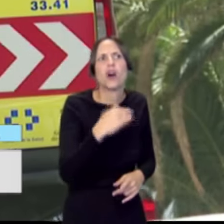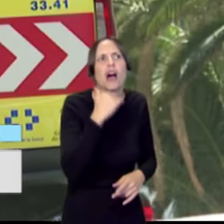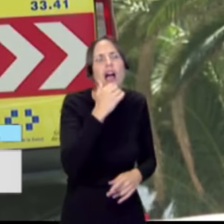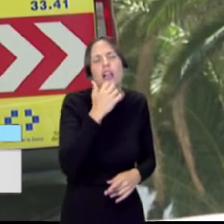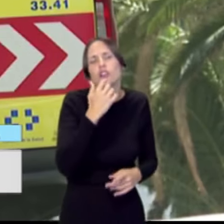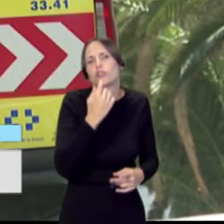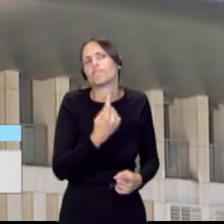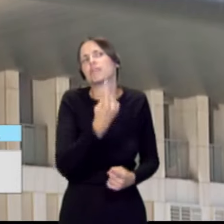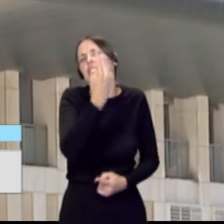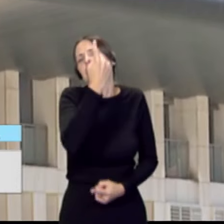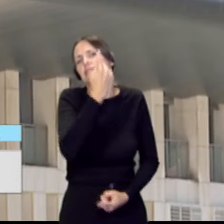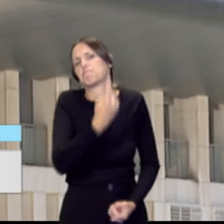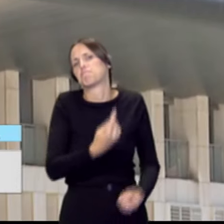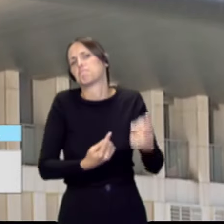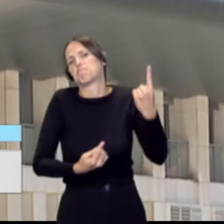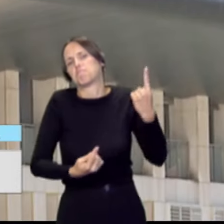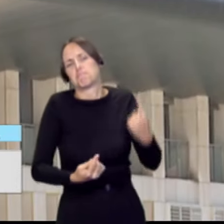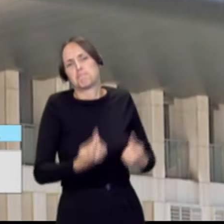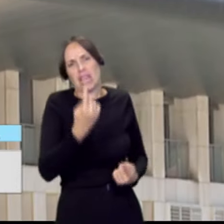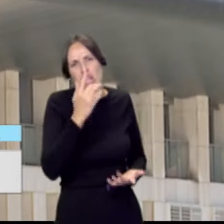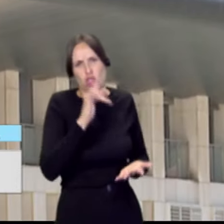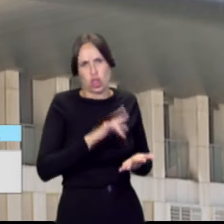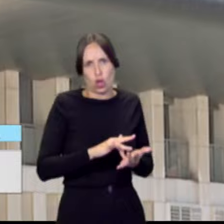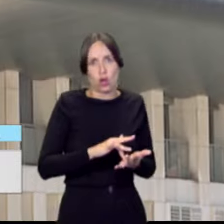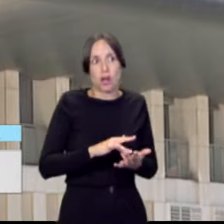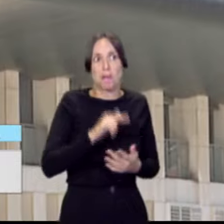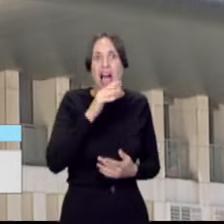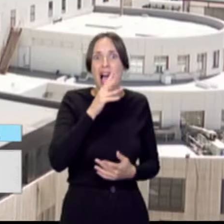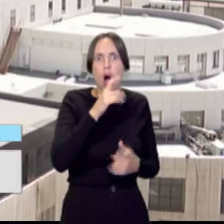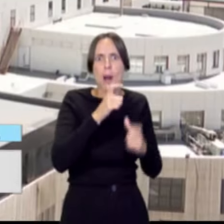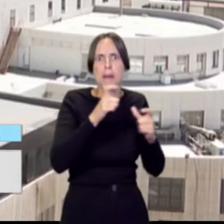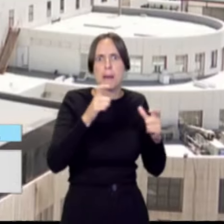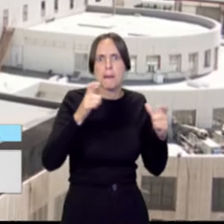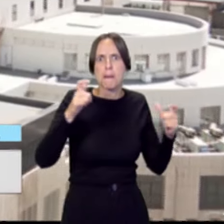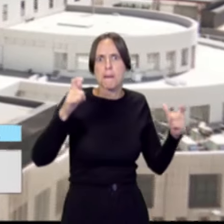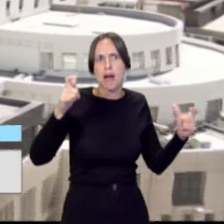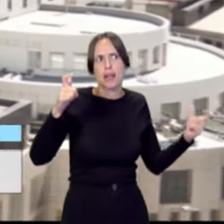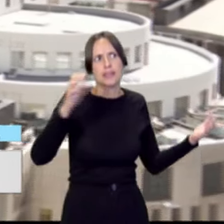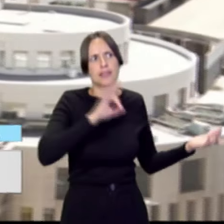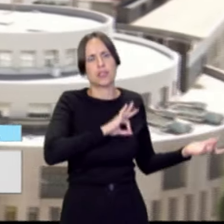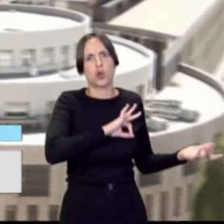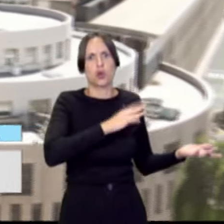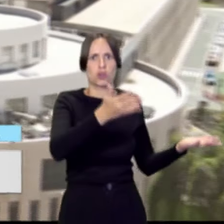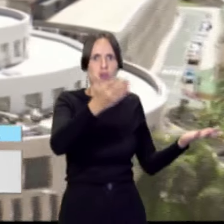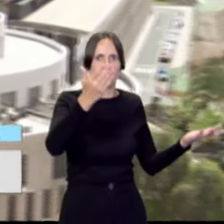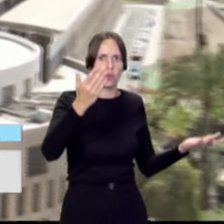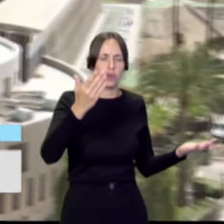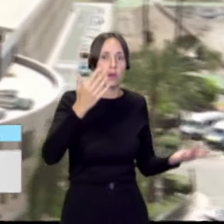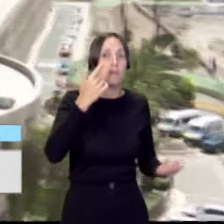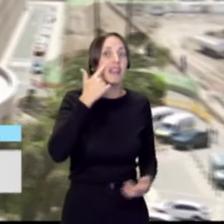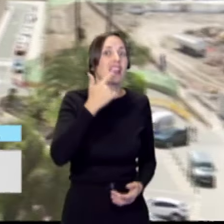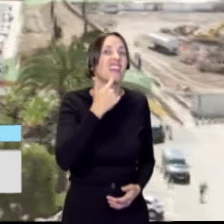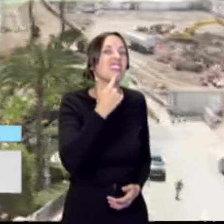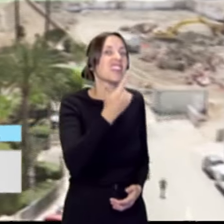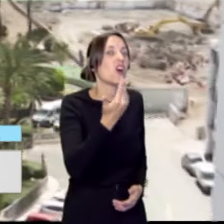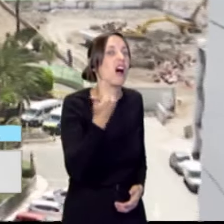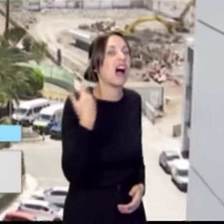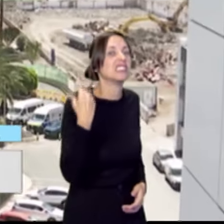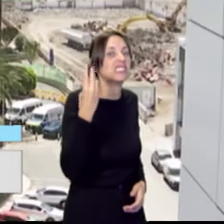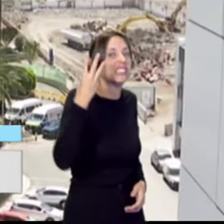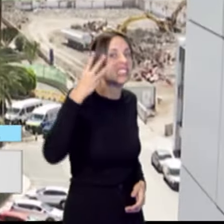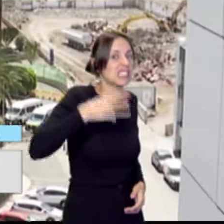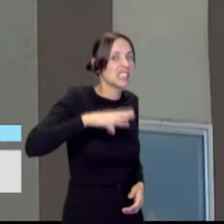de que dejaran uno o dos. Esto sube como la espuma, caballero. Yo le puedo decir a usted que hace 3 meses